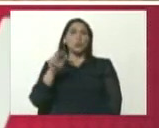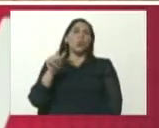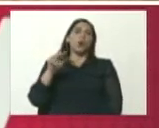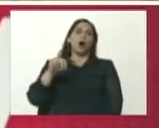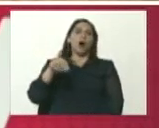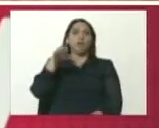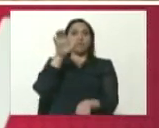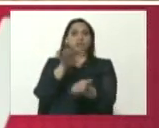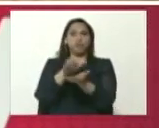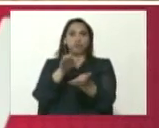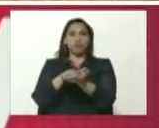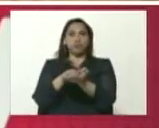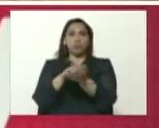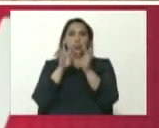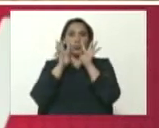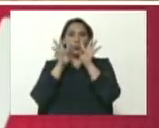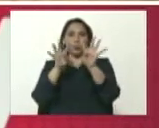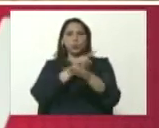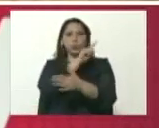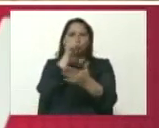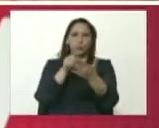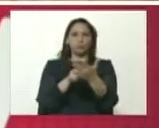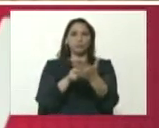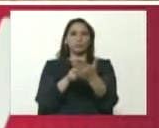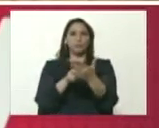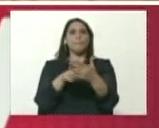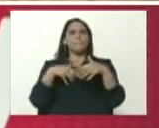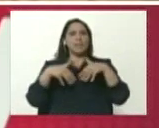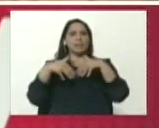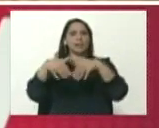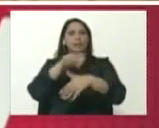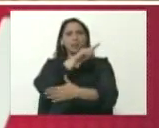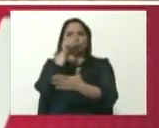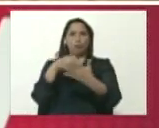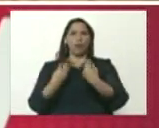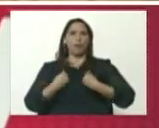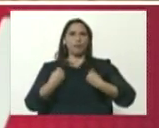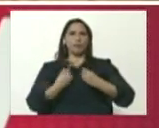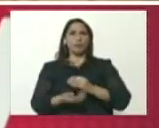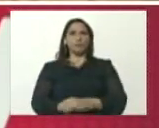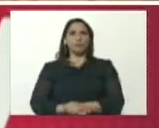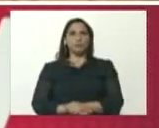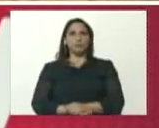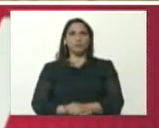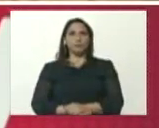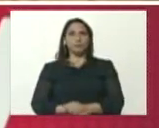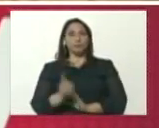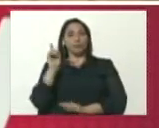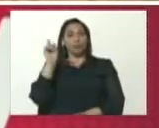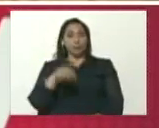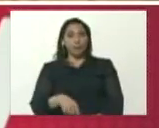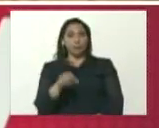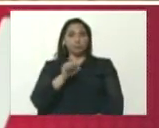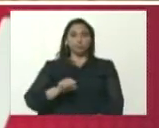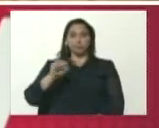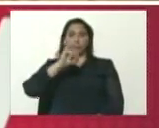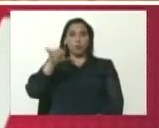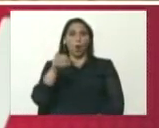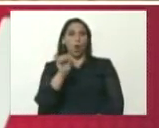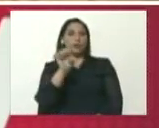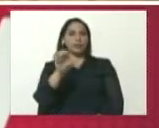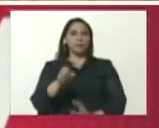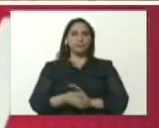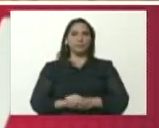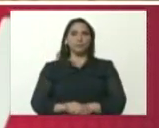sintonía total. Cuente con una militante de toda la vida. Saludo al Culi. Igualmente, arroba José Enrique